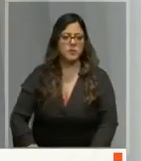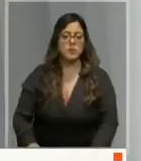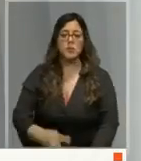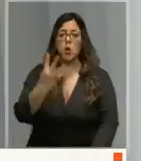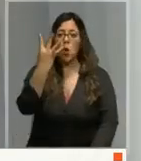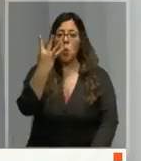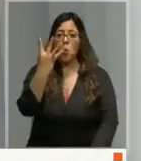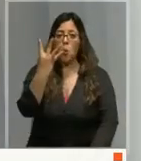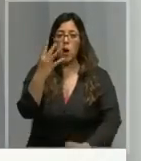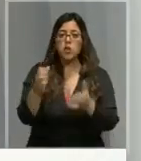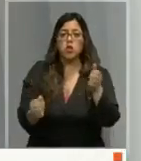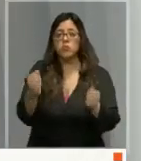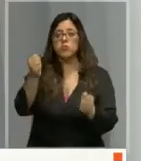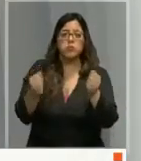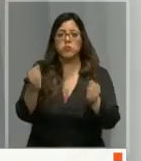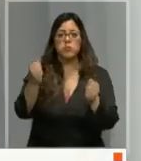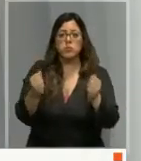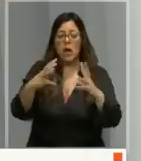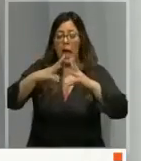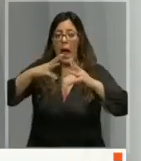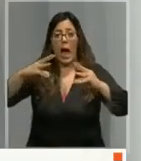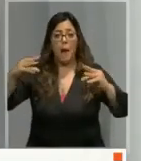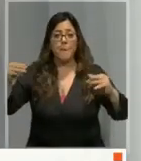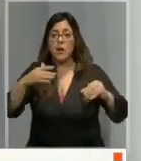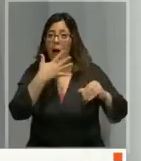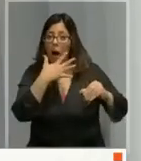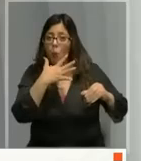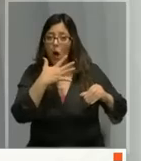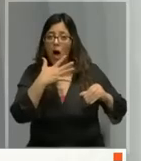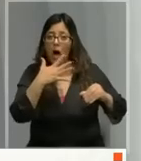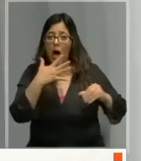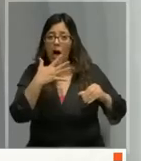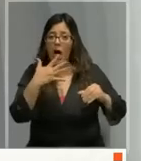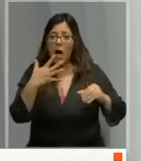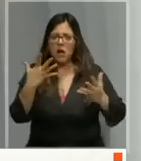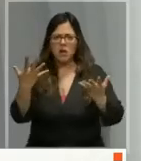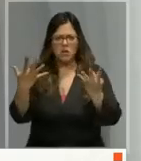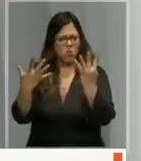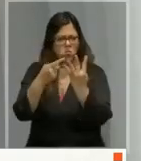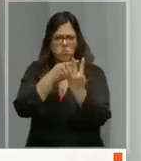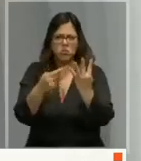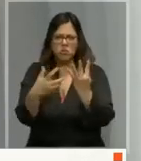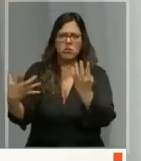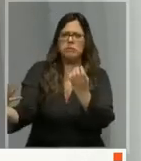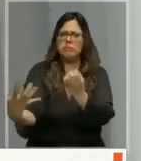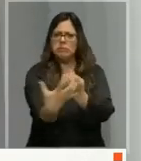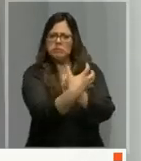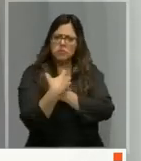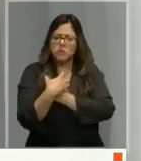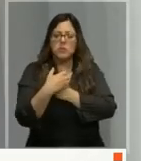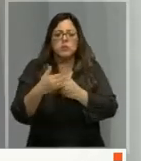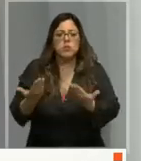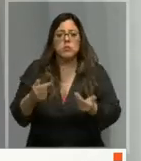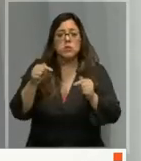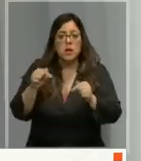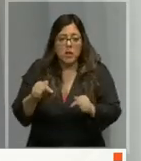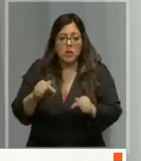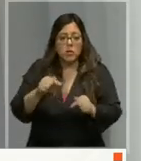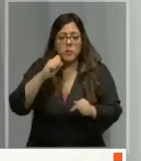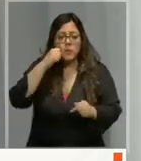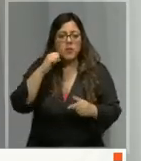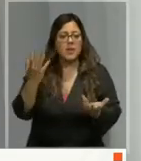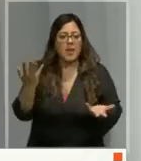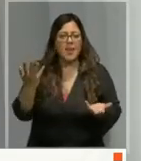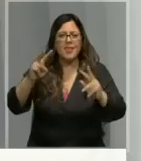4 camiones que estaban repartiendo agua, camiones aljibe, fueron secuestrados. Entonces, ya estamos hablando de